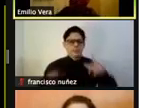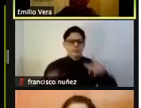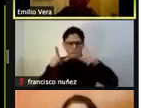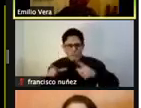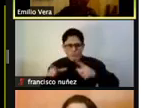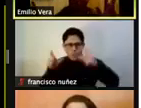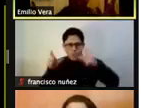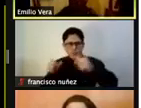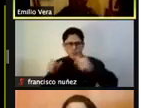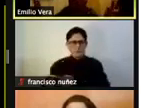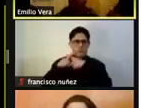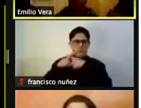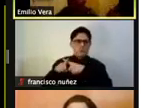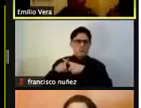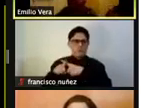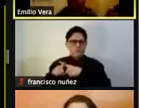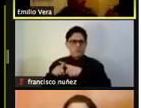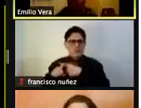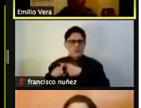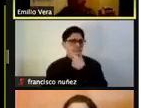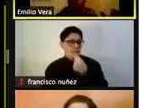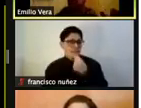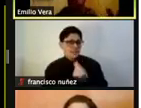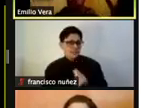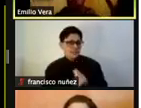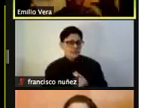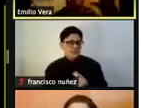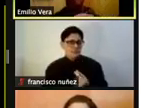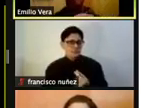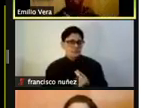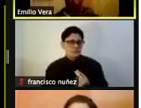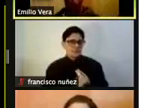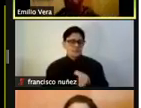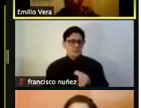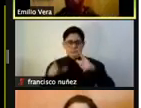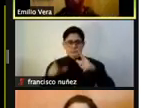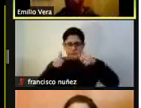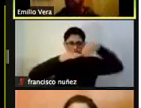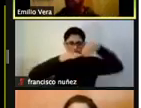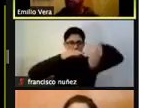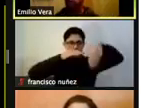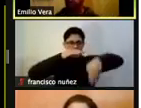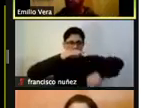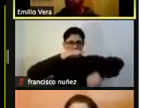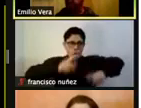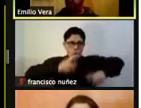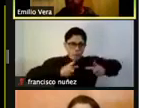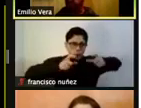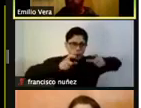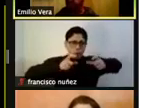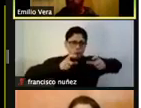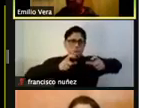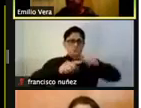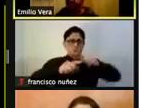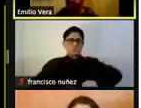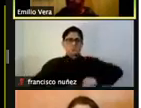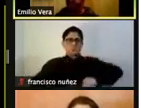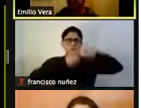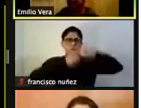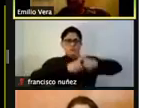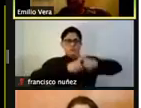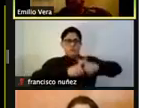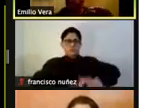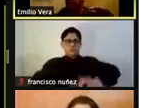fácil de, o sea, la topografía del fondo marino es fácil de obtener, es porque uno la está haciendo de una